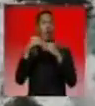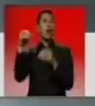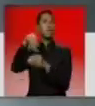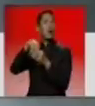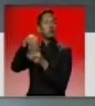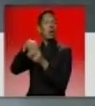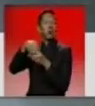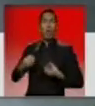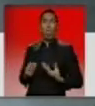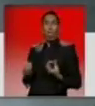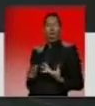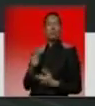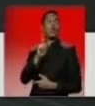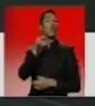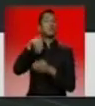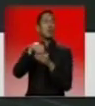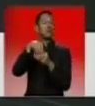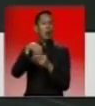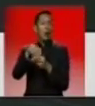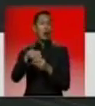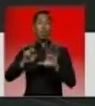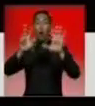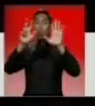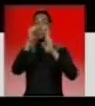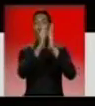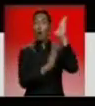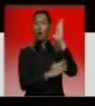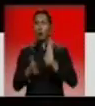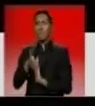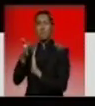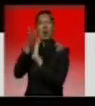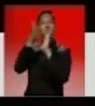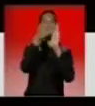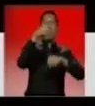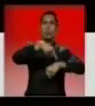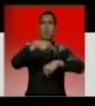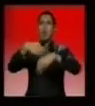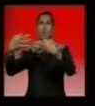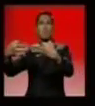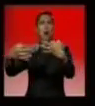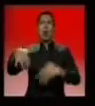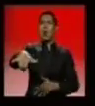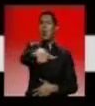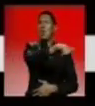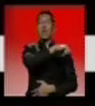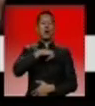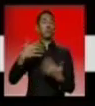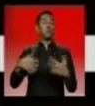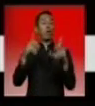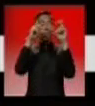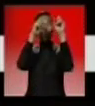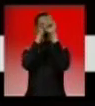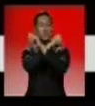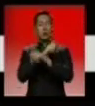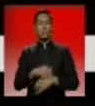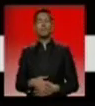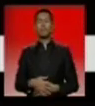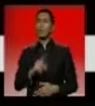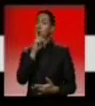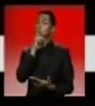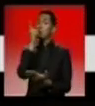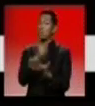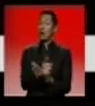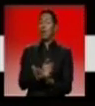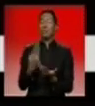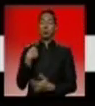que construir 8 proyectos al mismo tiempo no fue sencillo. Una decisión radical que, por supuesto, sabíamos que la presión